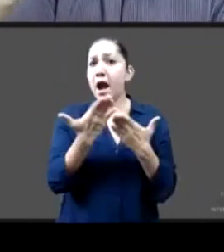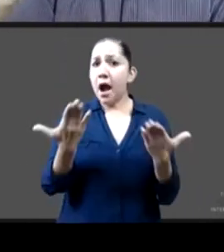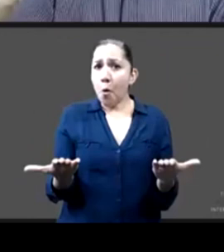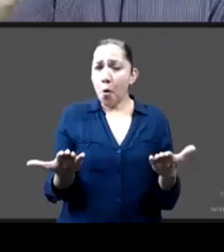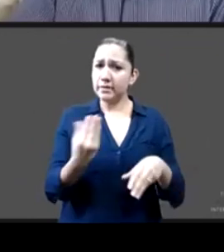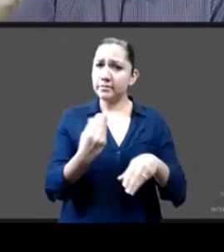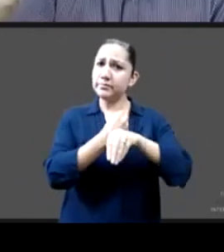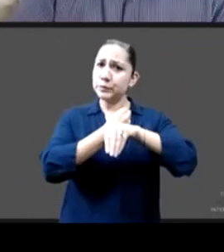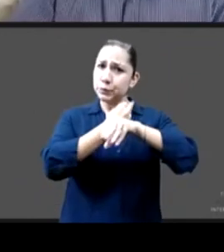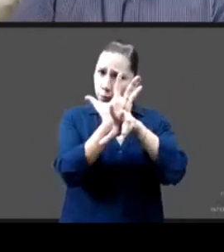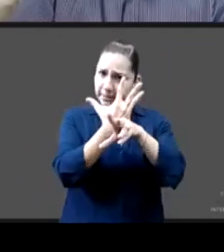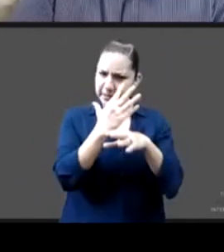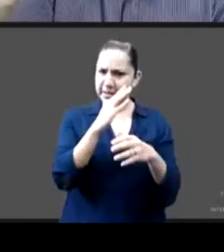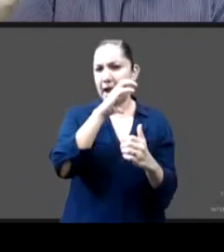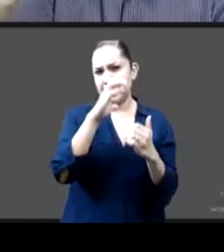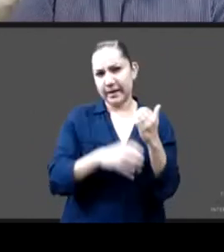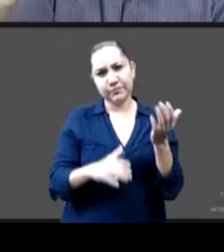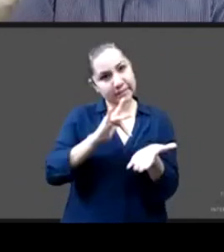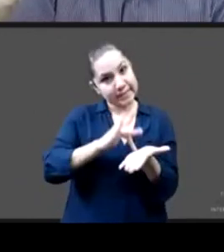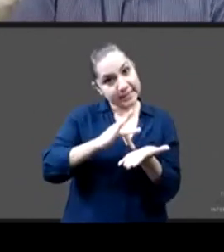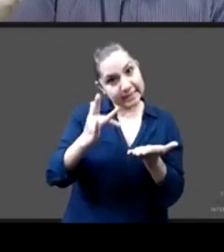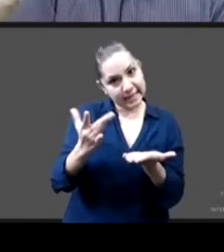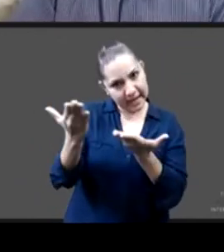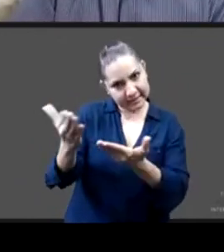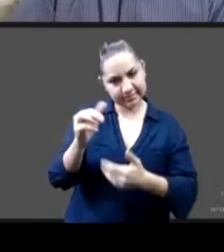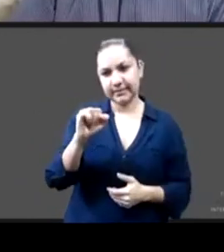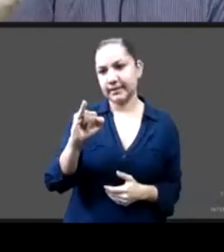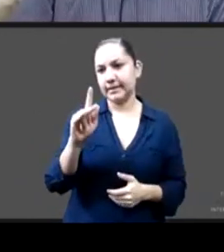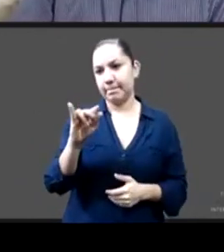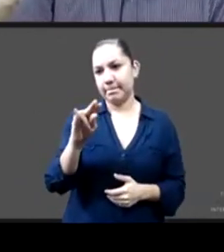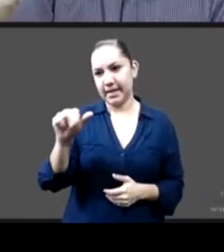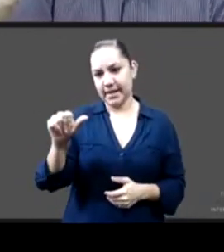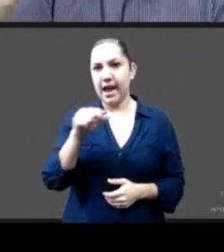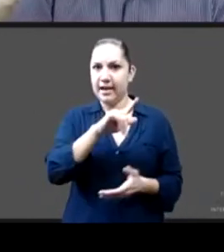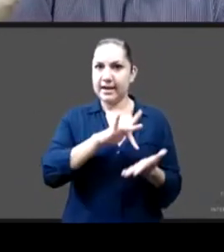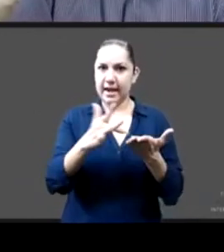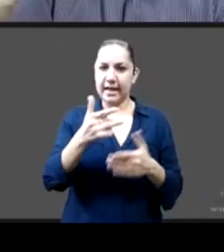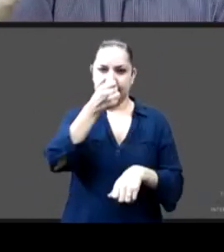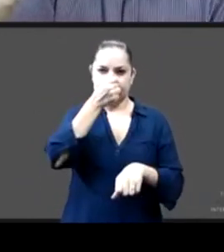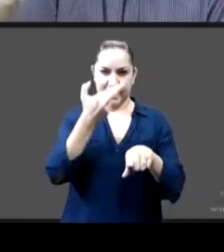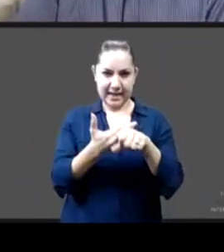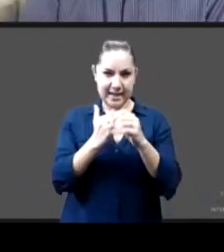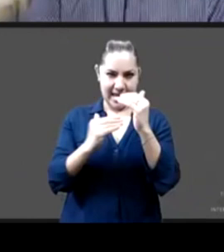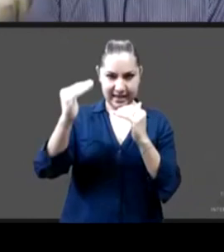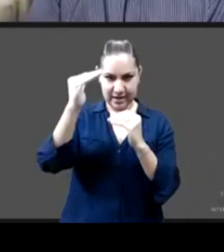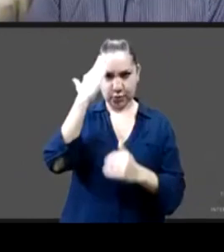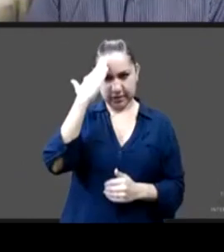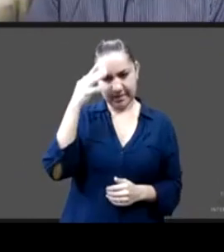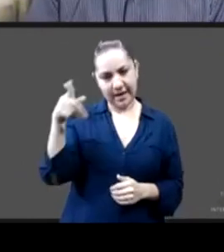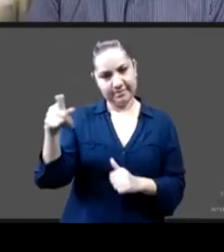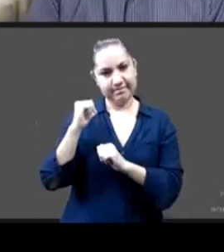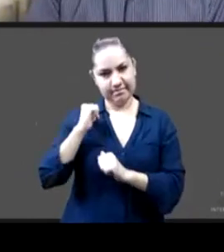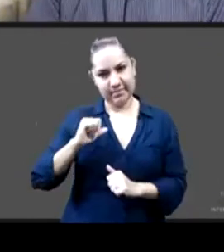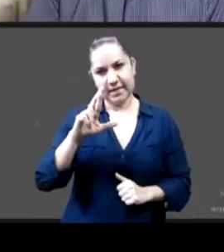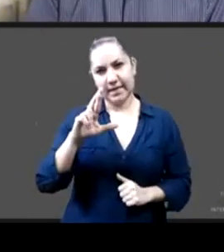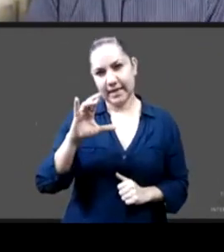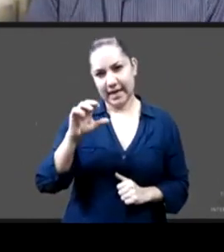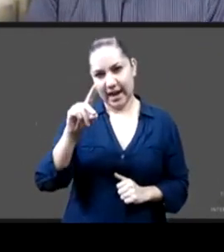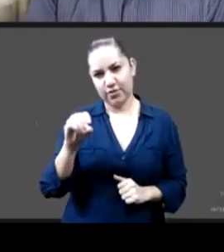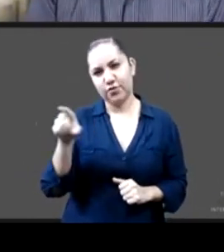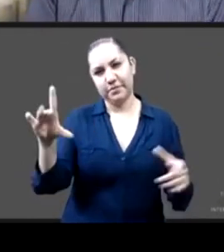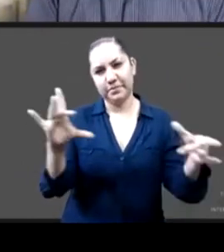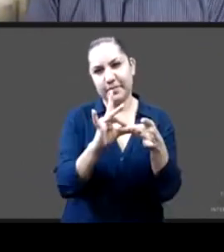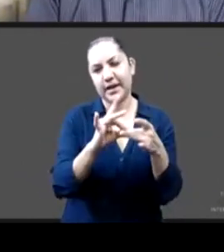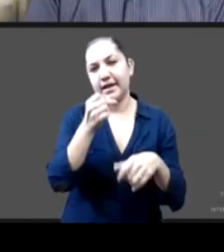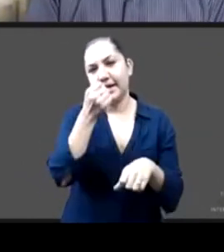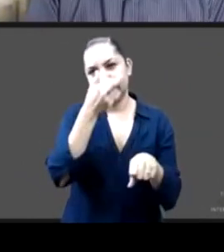profundamente al Sistema Nacional de Protección Integral, la Secretaría Ejecutiva, a cargo de Ricardo, de la Secretaría de Gobernación,